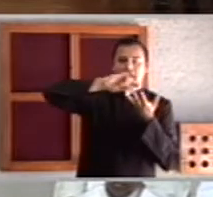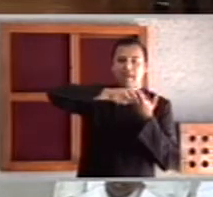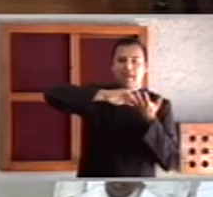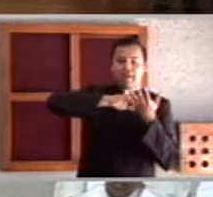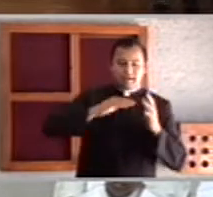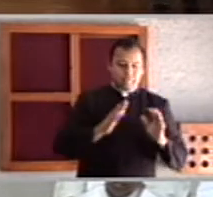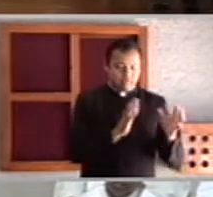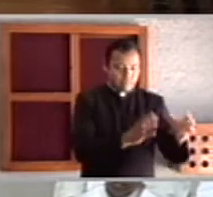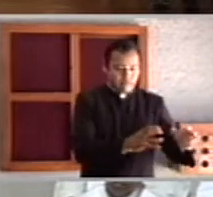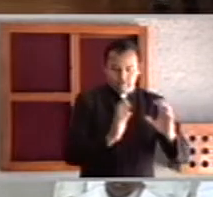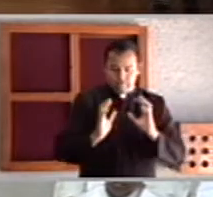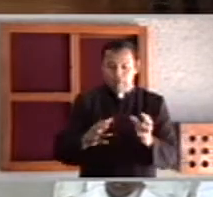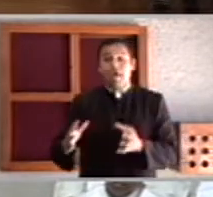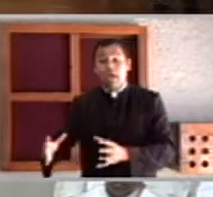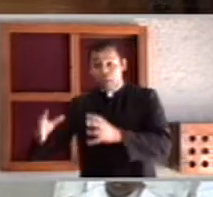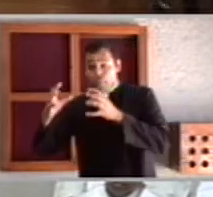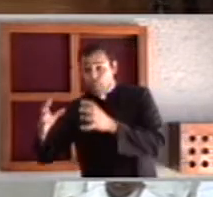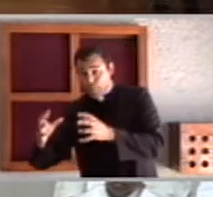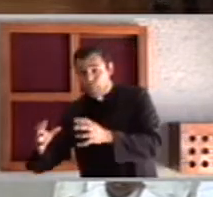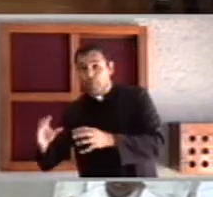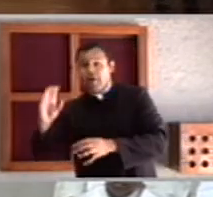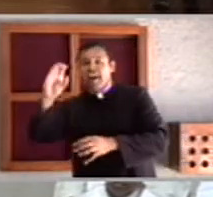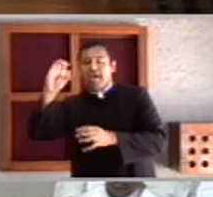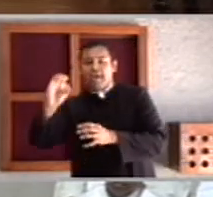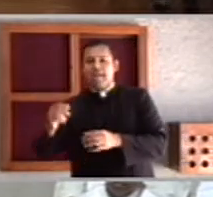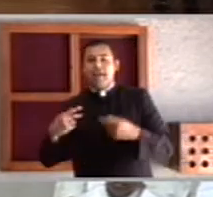enfermos. La tarea